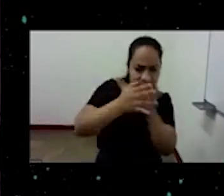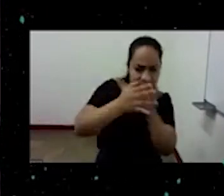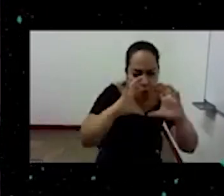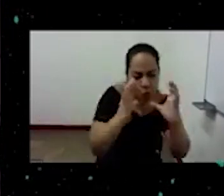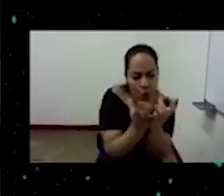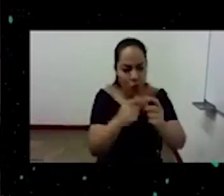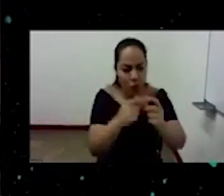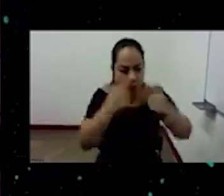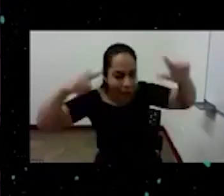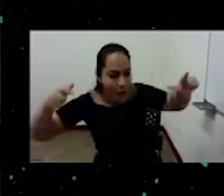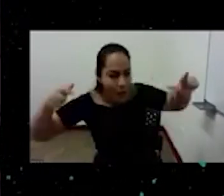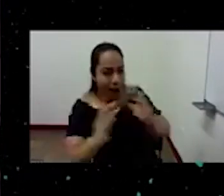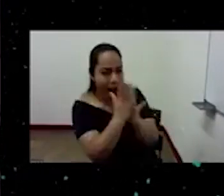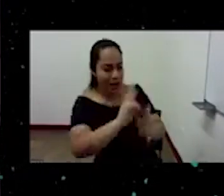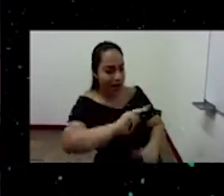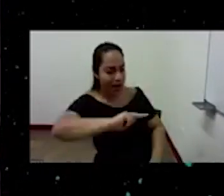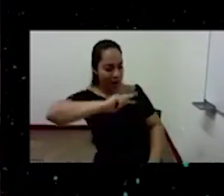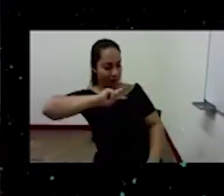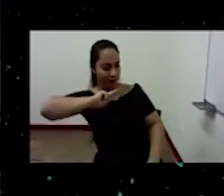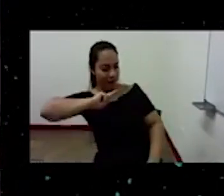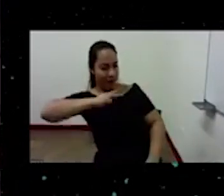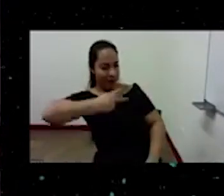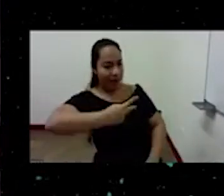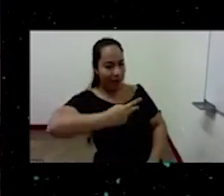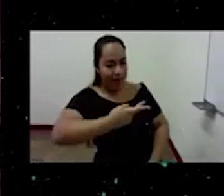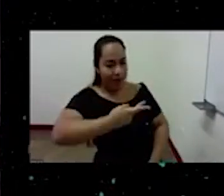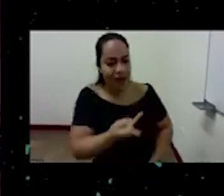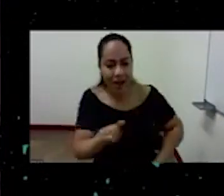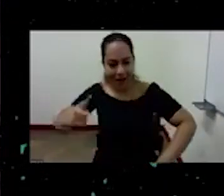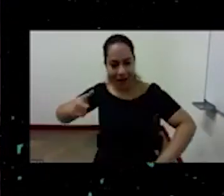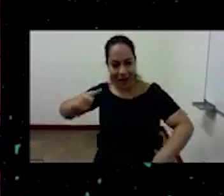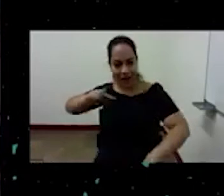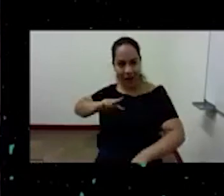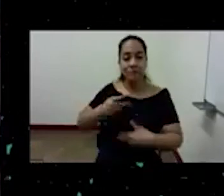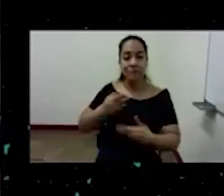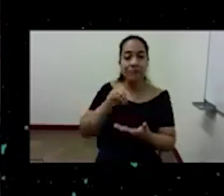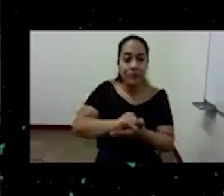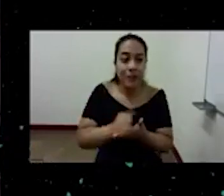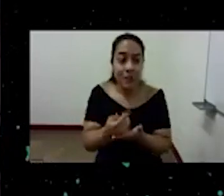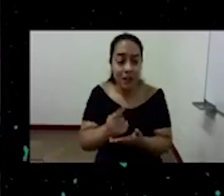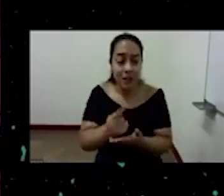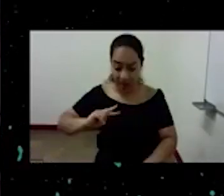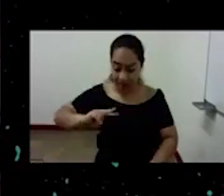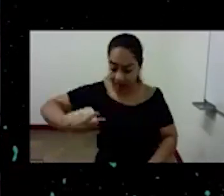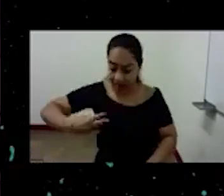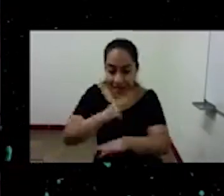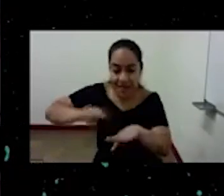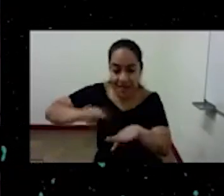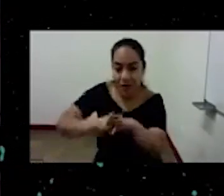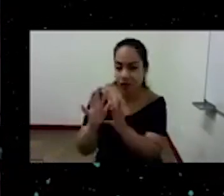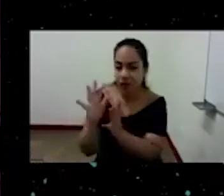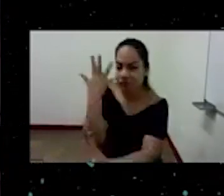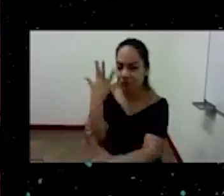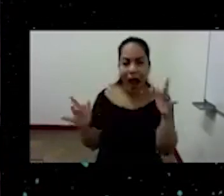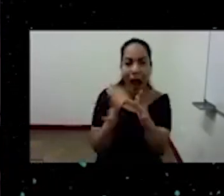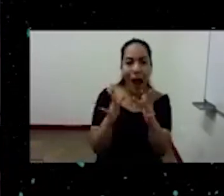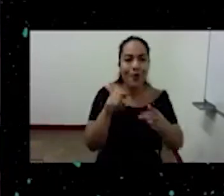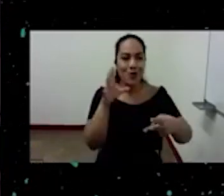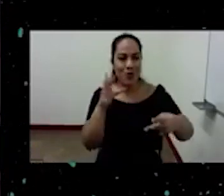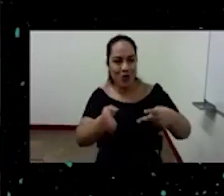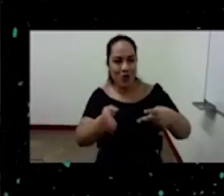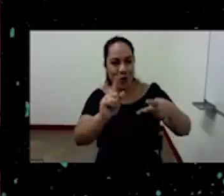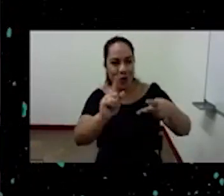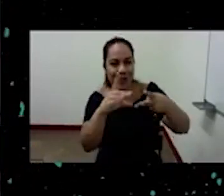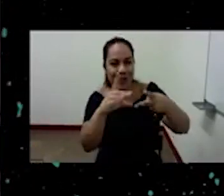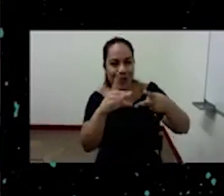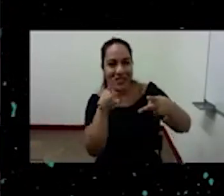lenguaje y del lenguaje en el cosmos. El devenir, de naturaleza dionisiaca, está en el origen de los